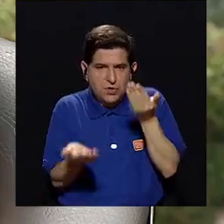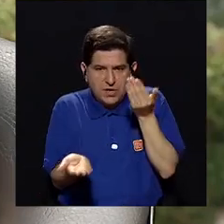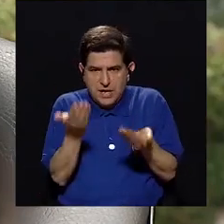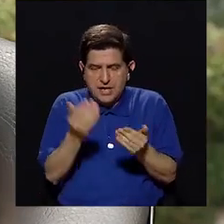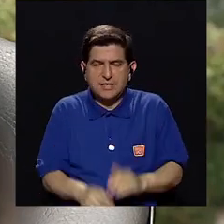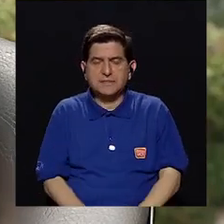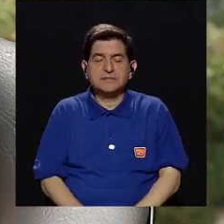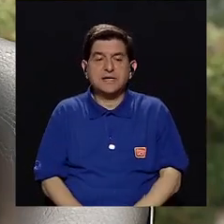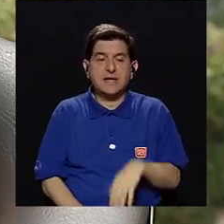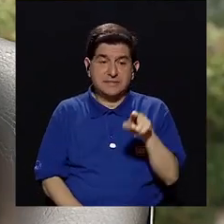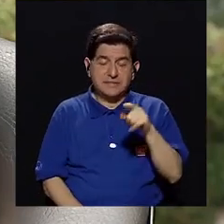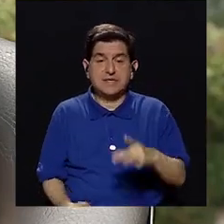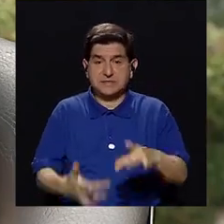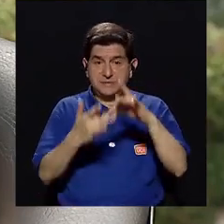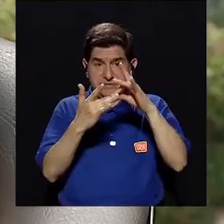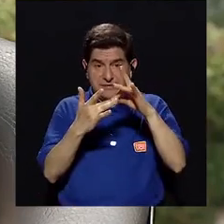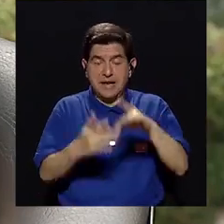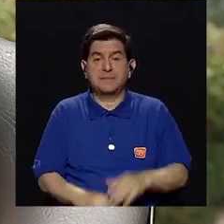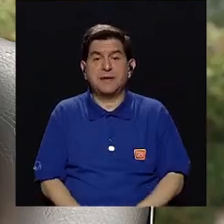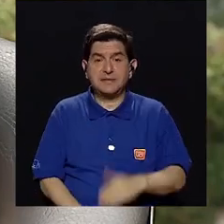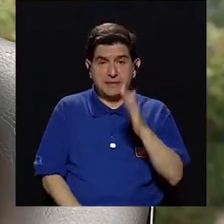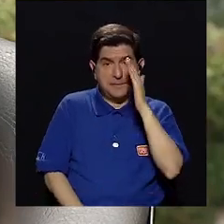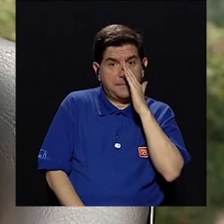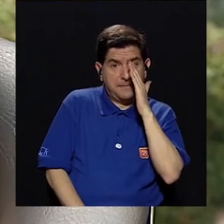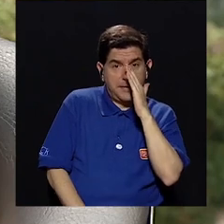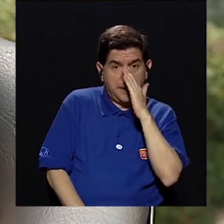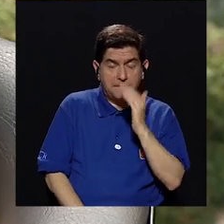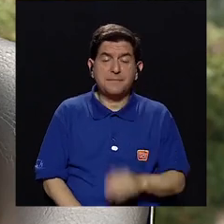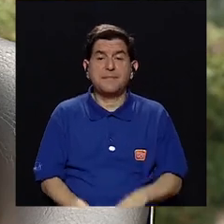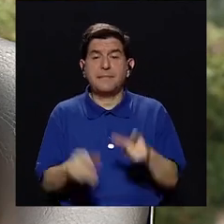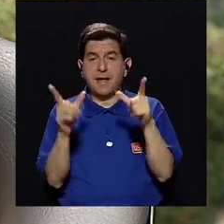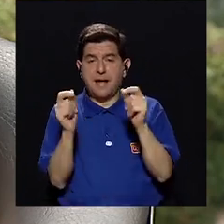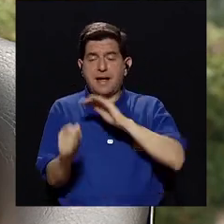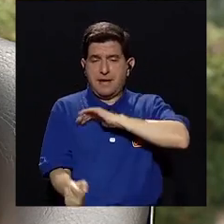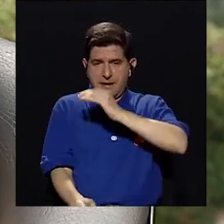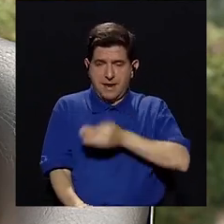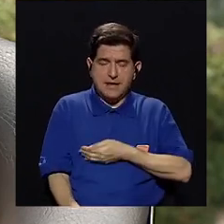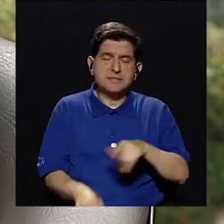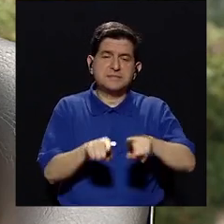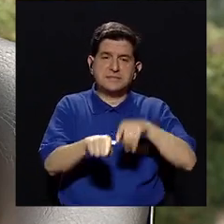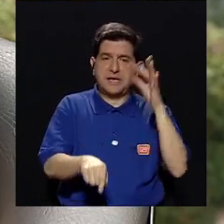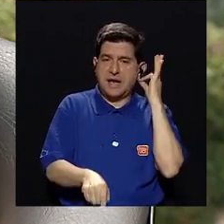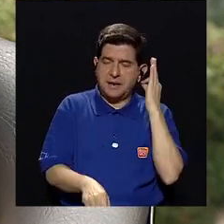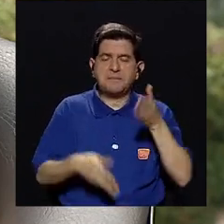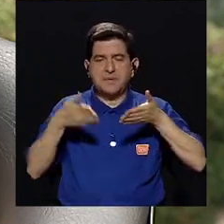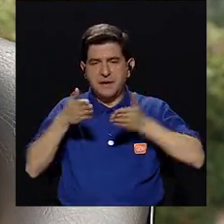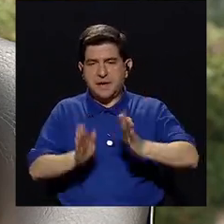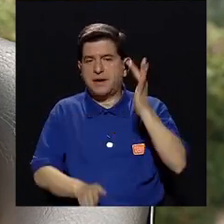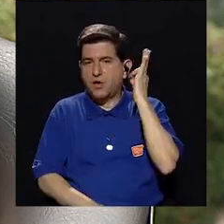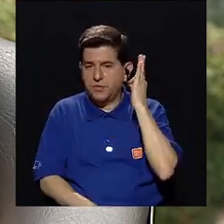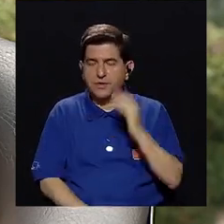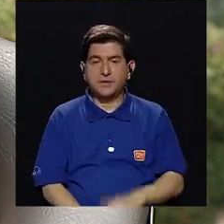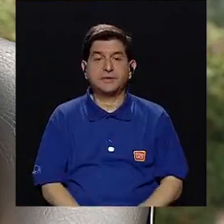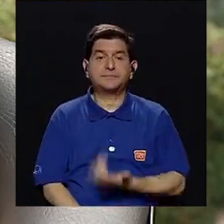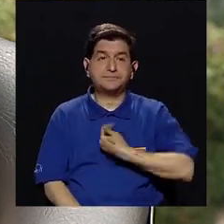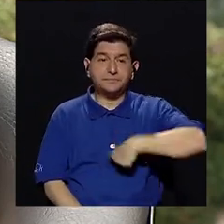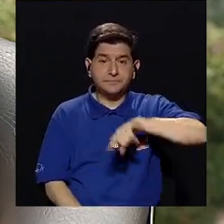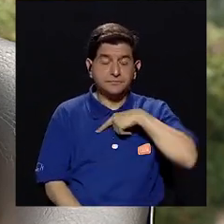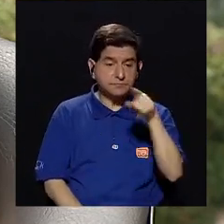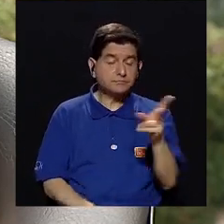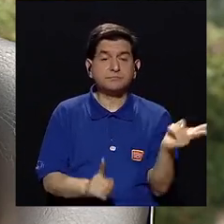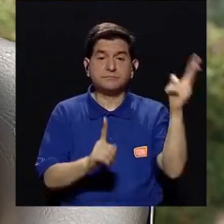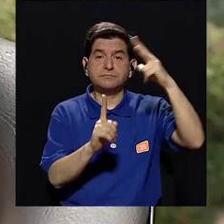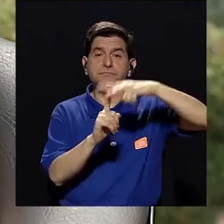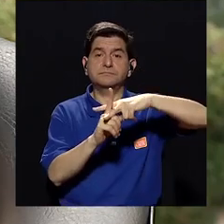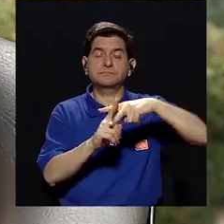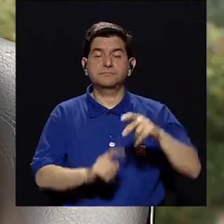más por la línea materna llegamos a la mamá tuvo cáncer de mama la hermana la hija entonces nosotros eso